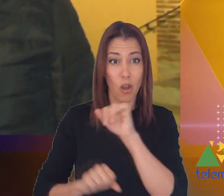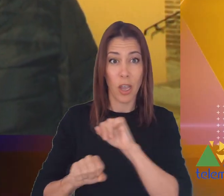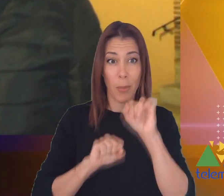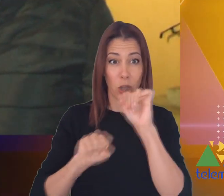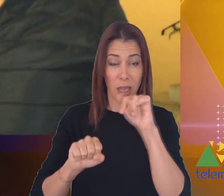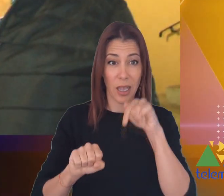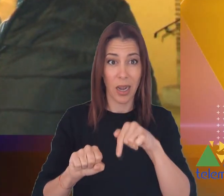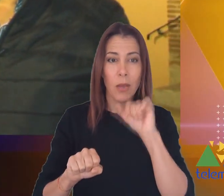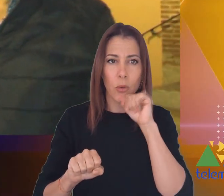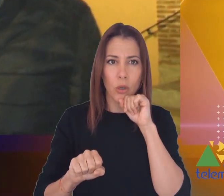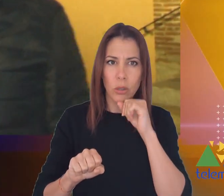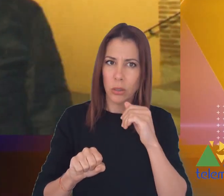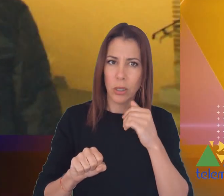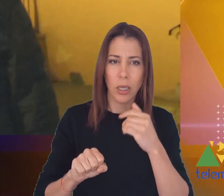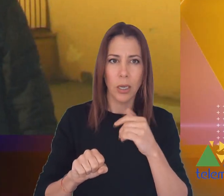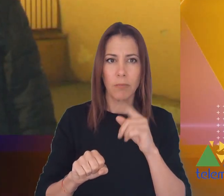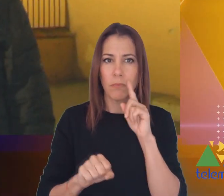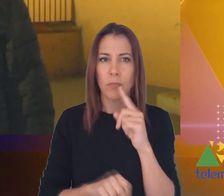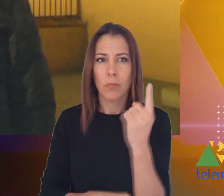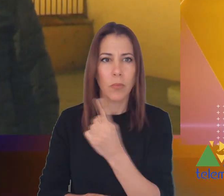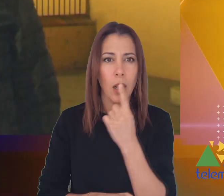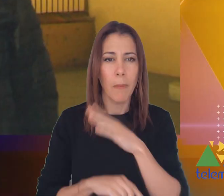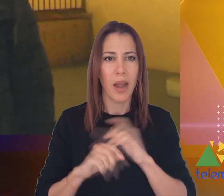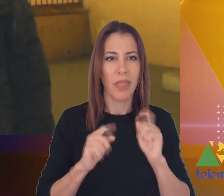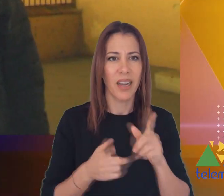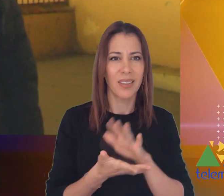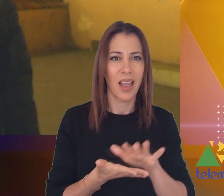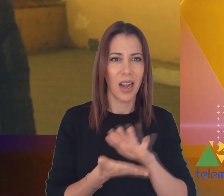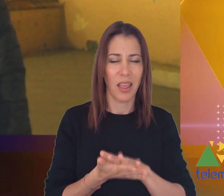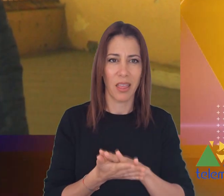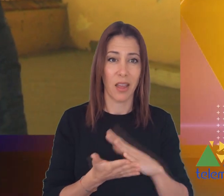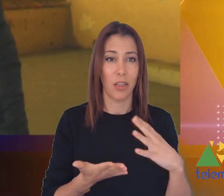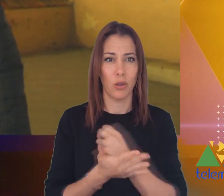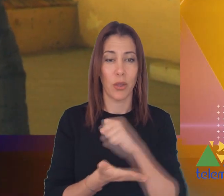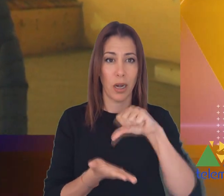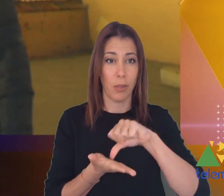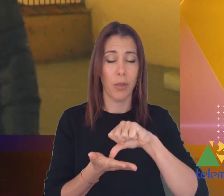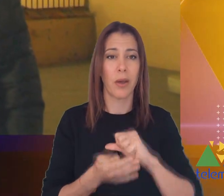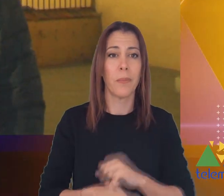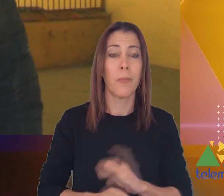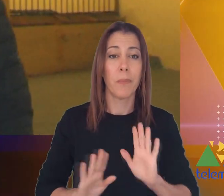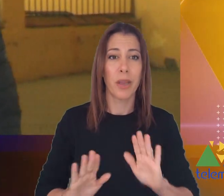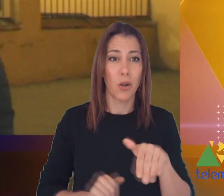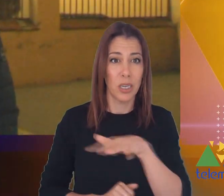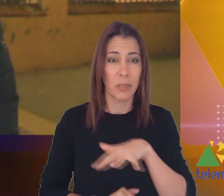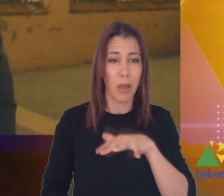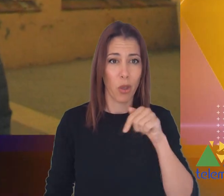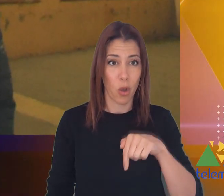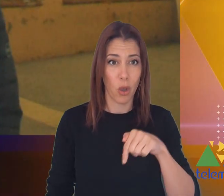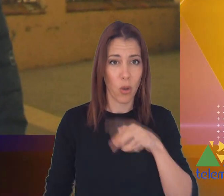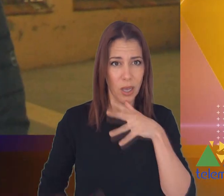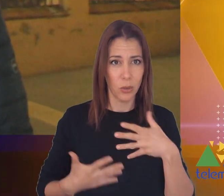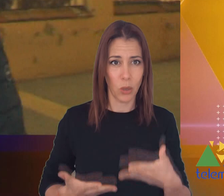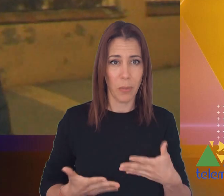protegían Motril velaban durante la noche la tranquilidad y la vigilancia de la ciudad. En el espacio que hoy